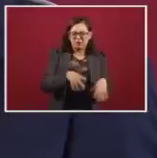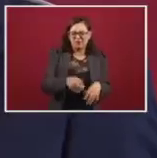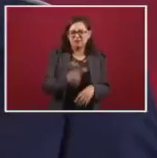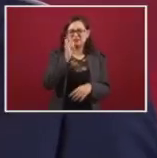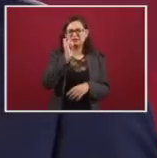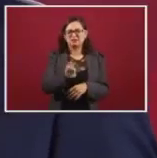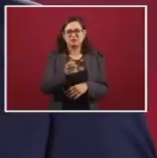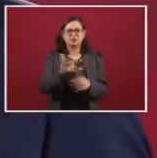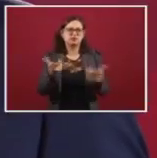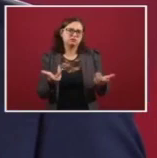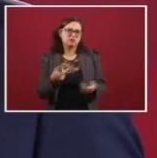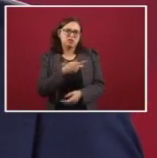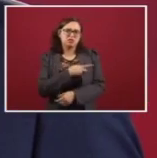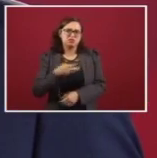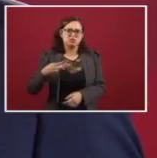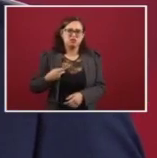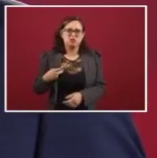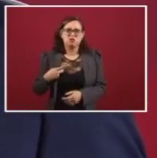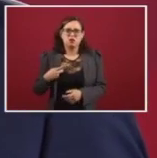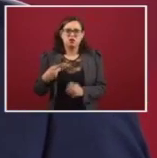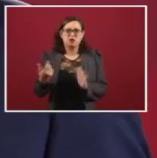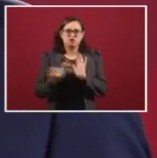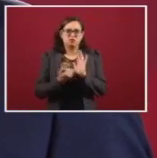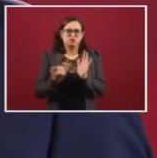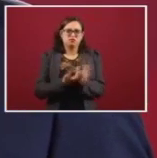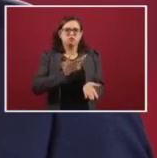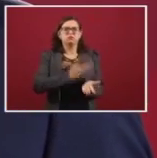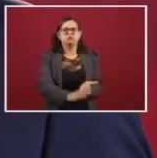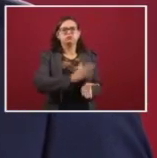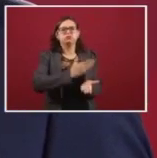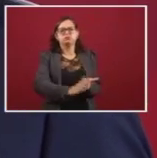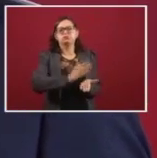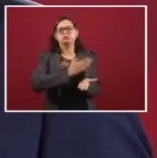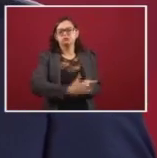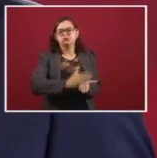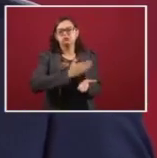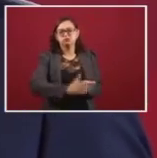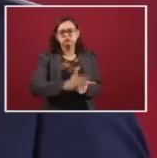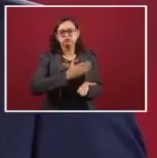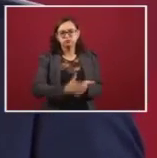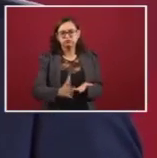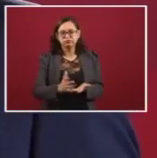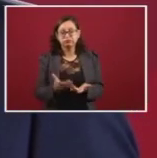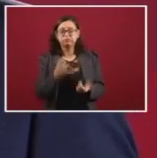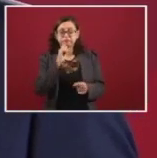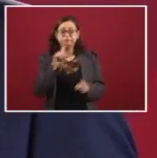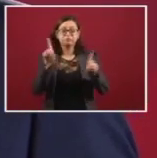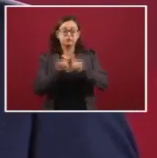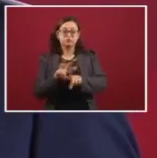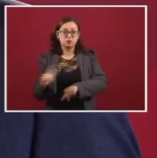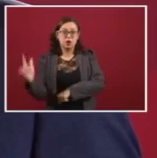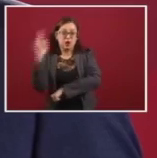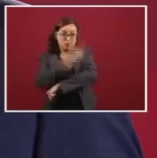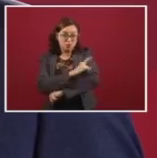estar pagando esos créditos y toda la operación de ese avión,